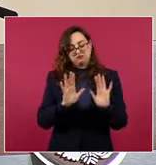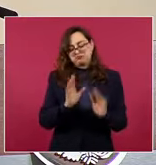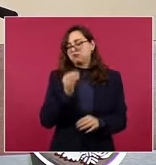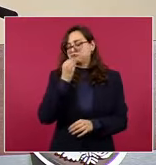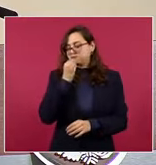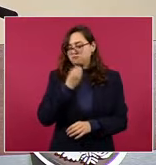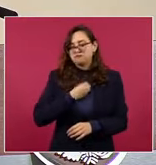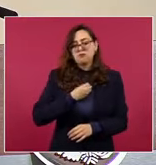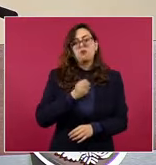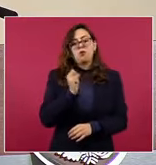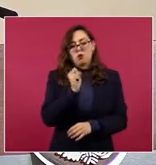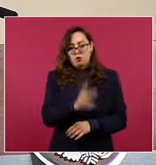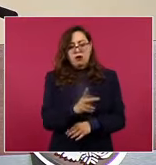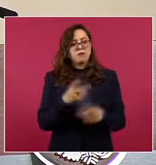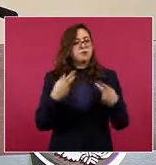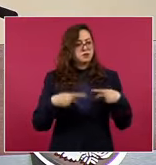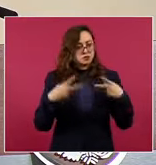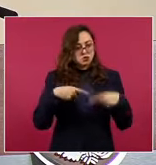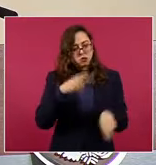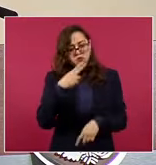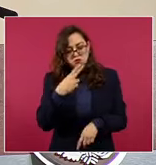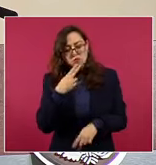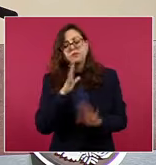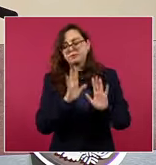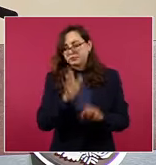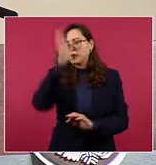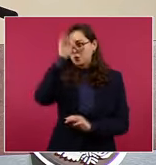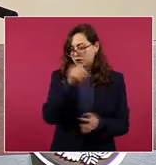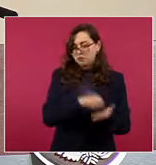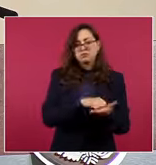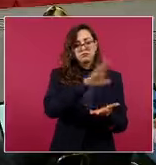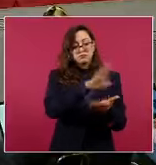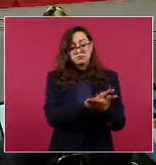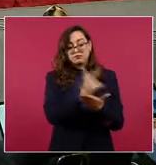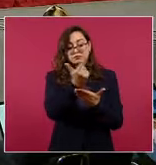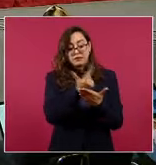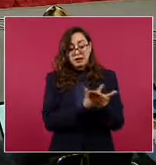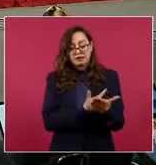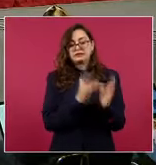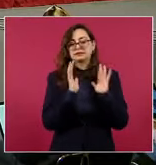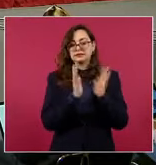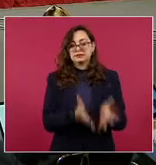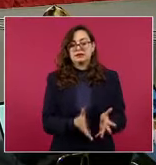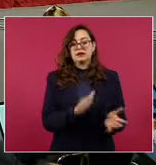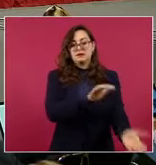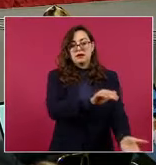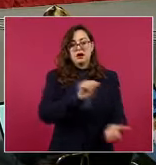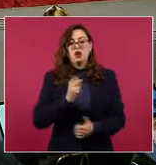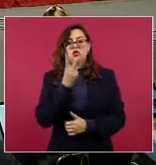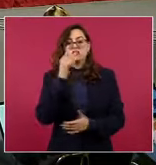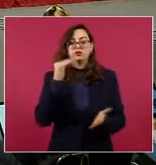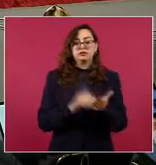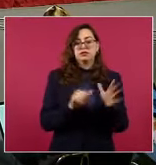de familias humildes. Esto ha sido posible obtener